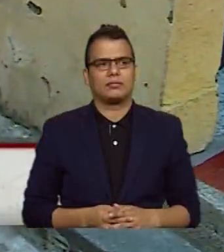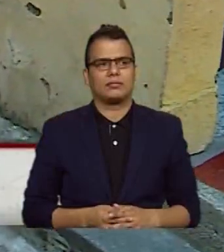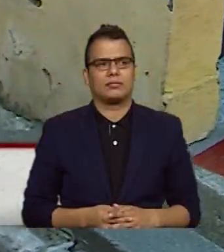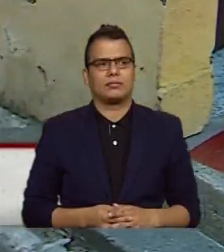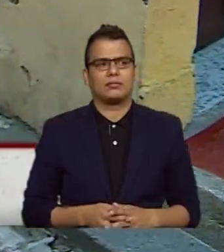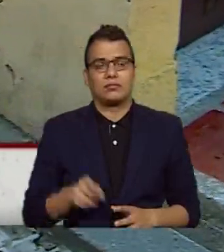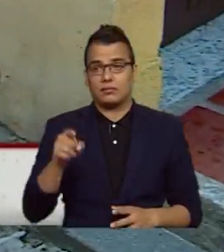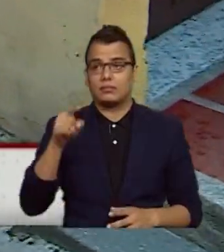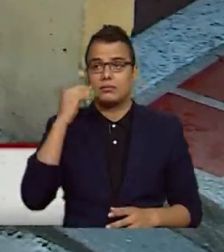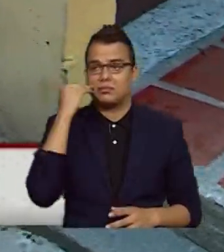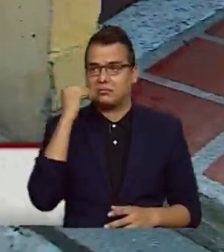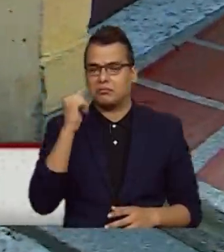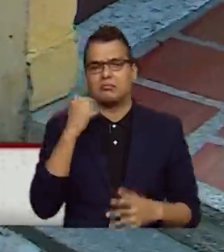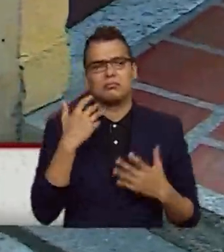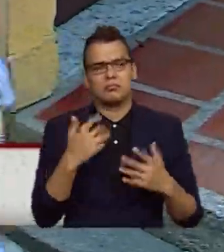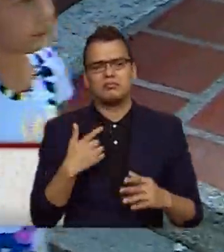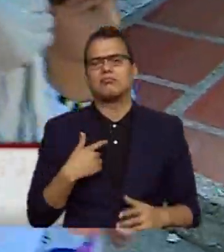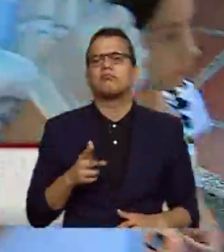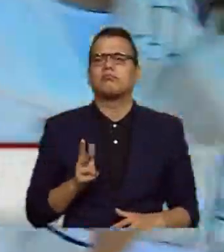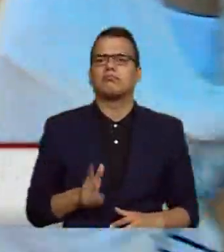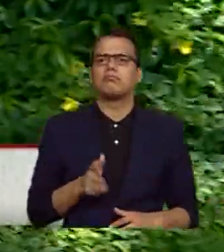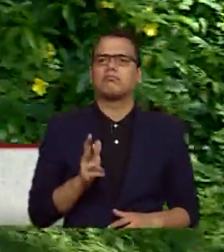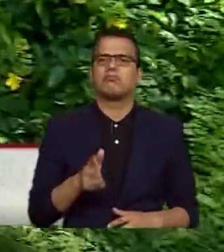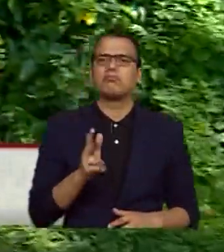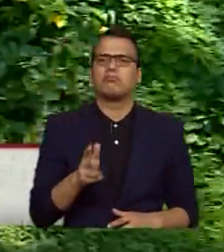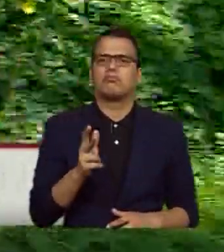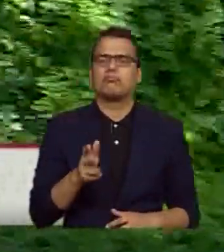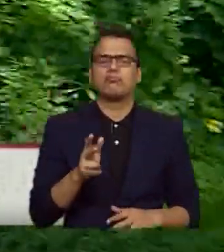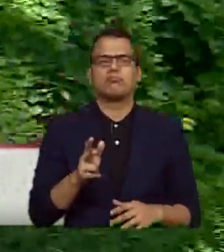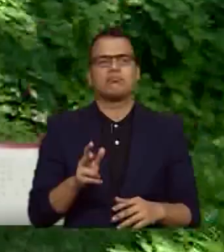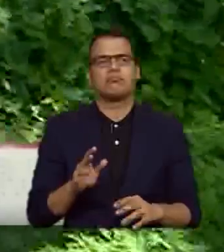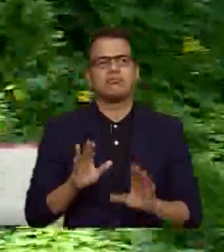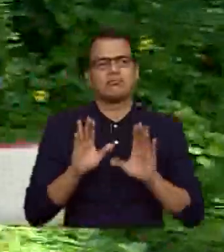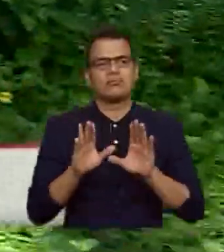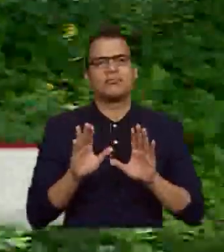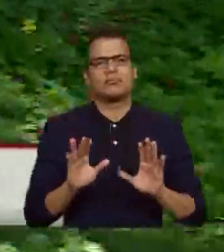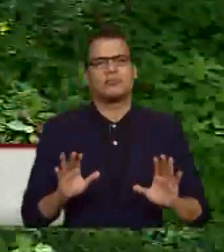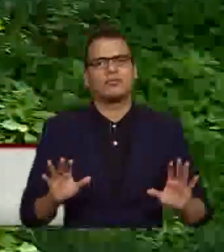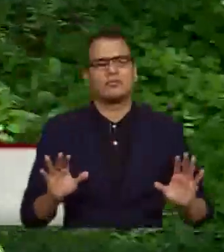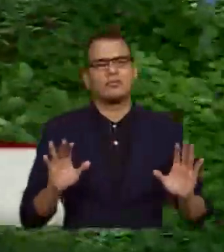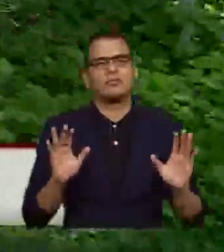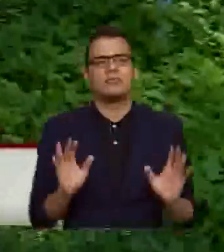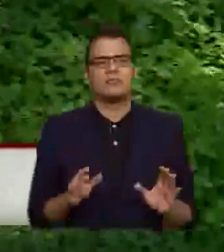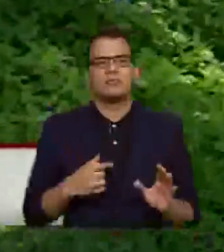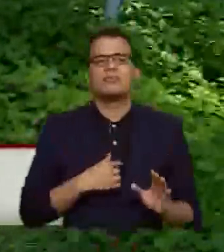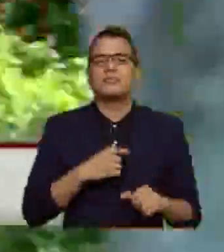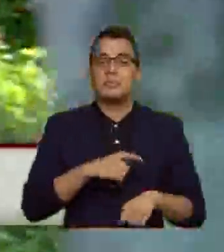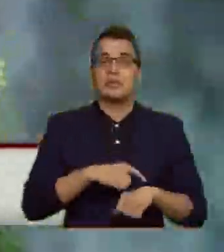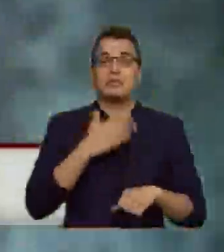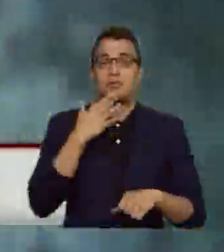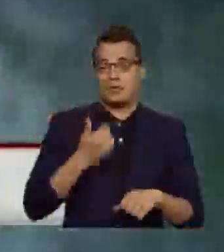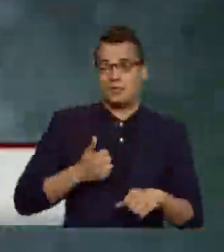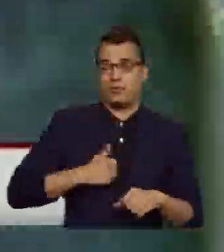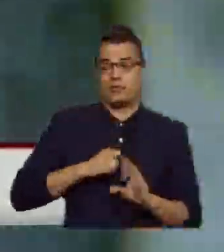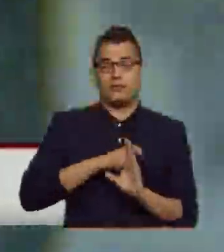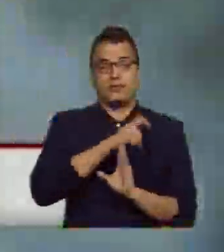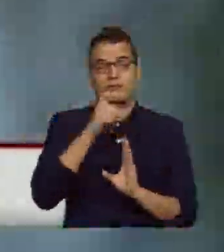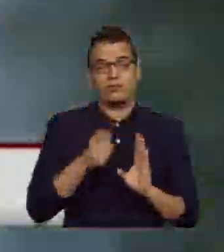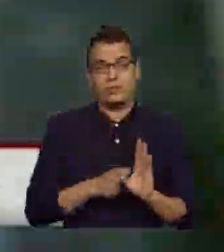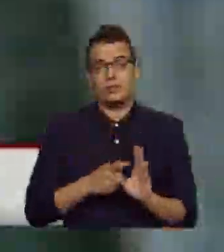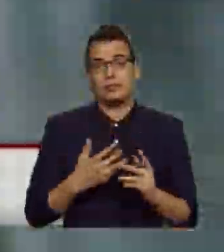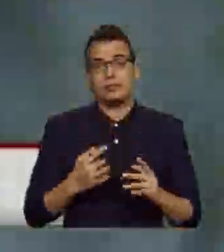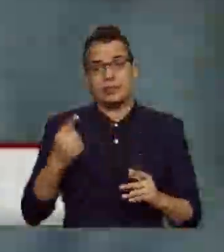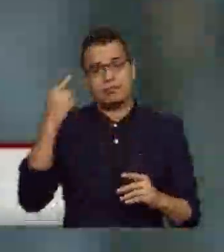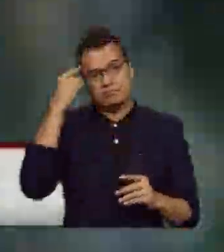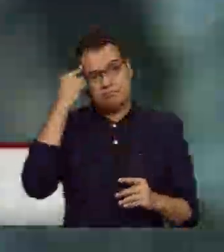Hoy Patricia recorre el barrio circundado por el río Tuluá, acompañada de su simpática nieta y recuperando cada hora, minuto y segundo.